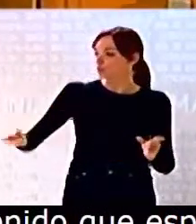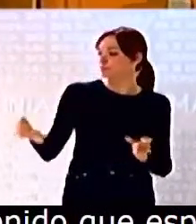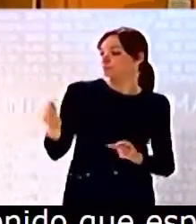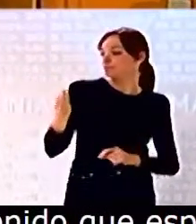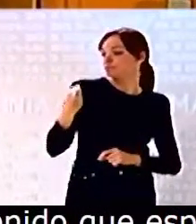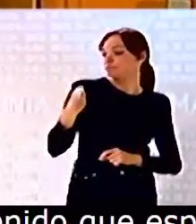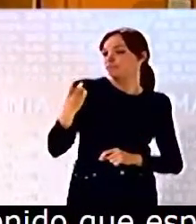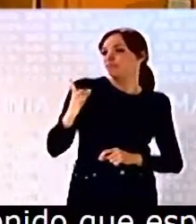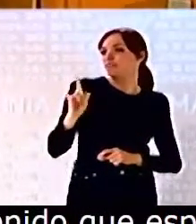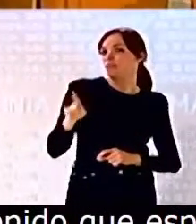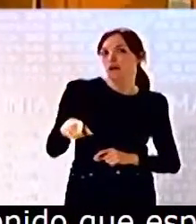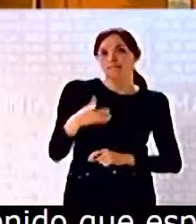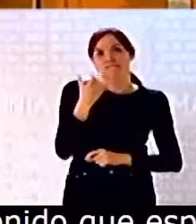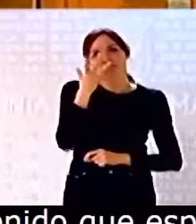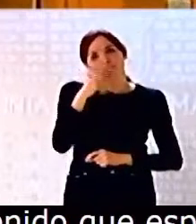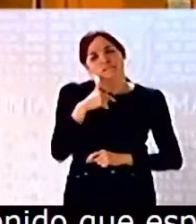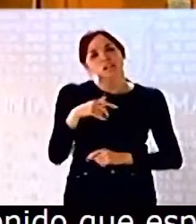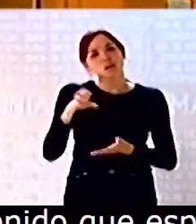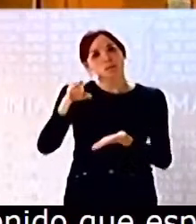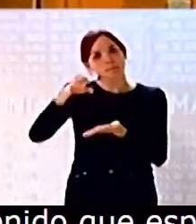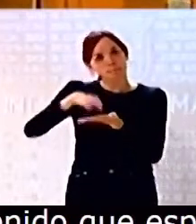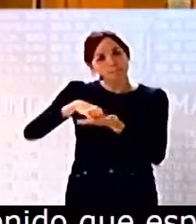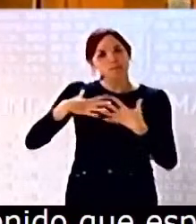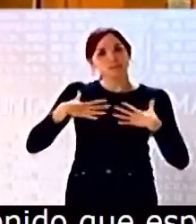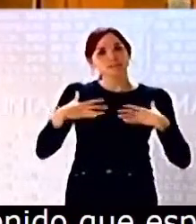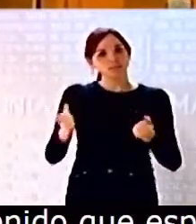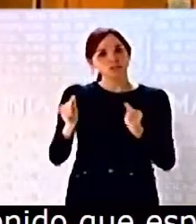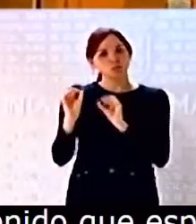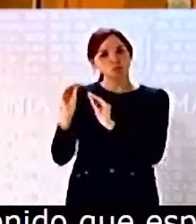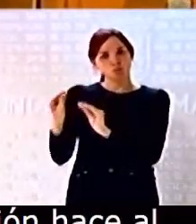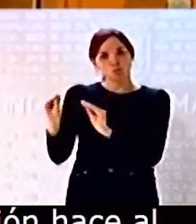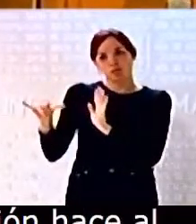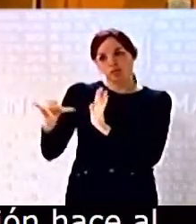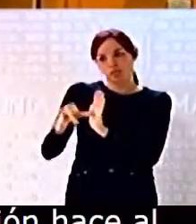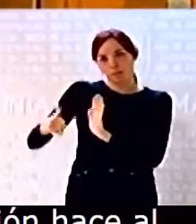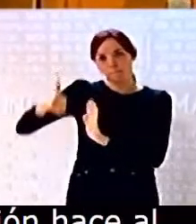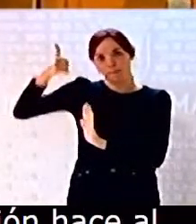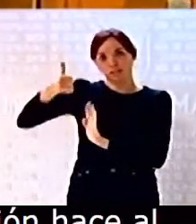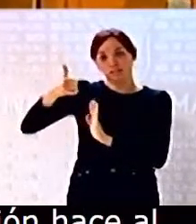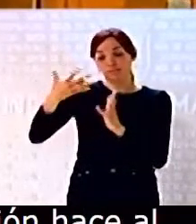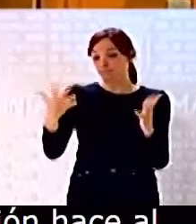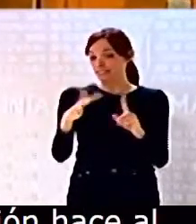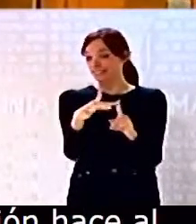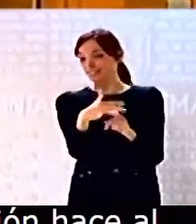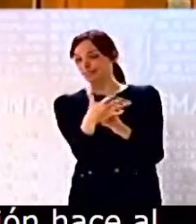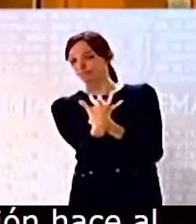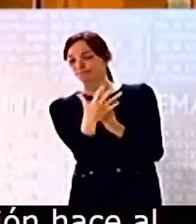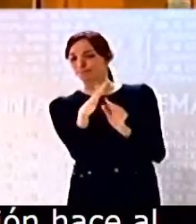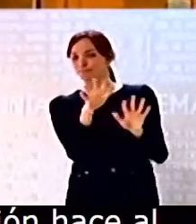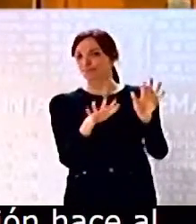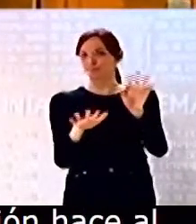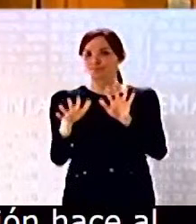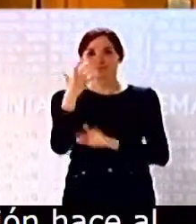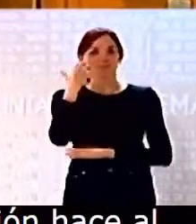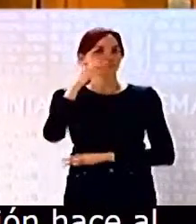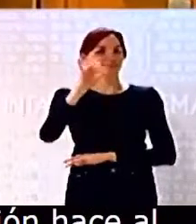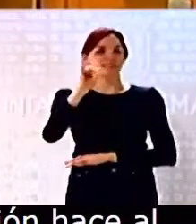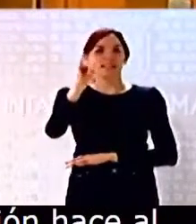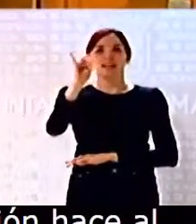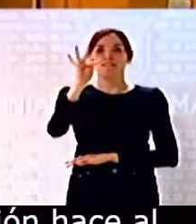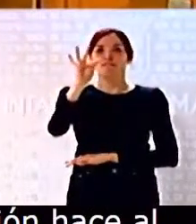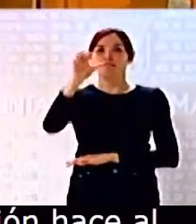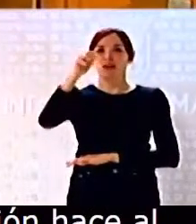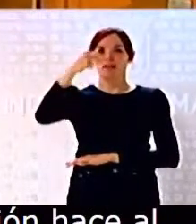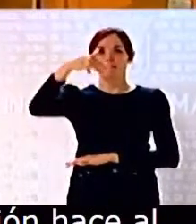en su ambulatorio más cercano. Bueno, hemos vivido una situación extraña en IFEME, con mucha